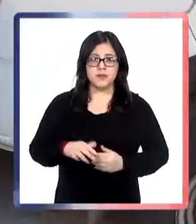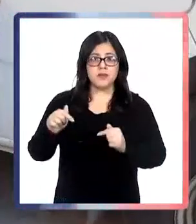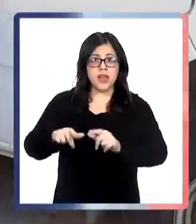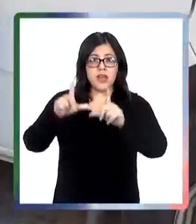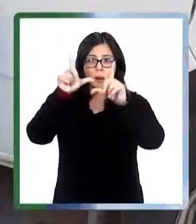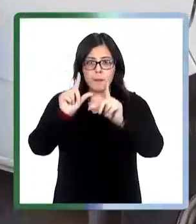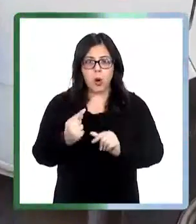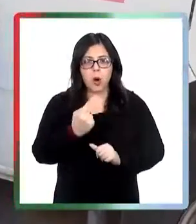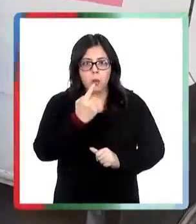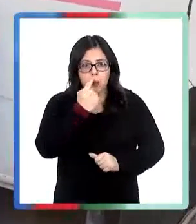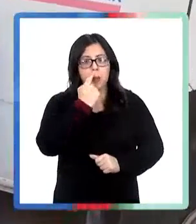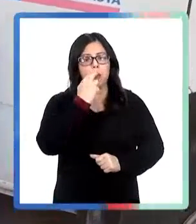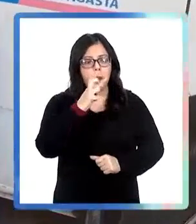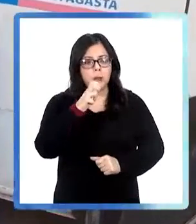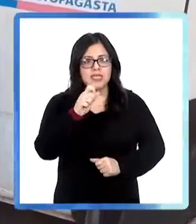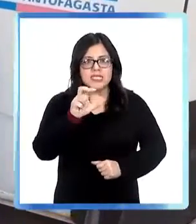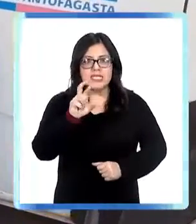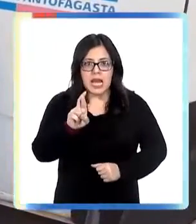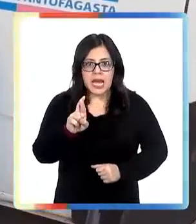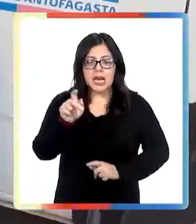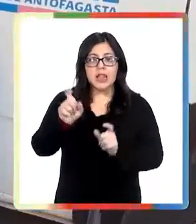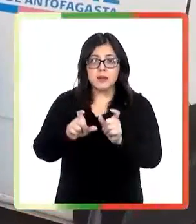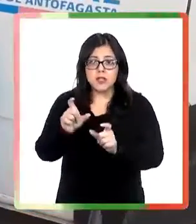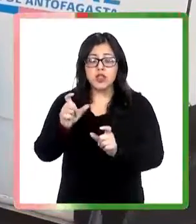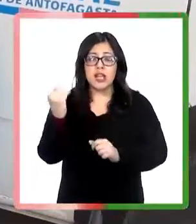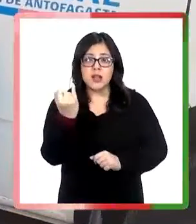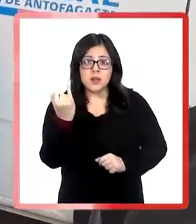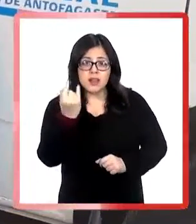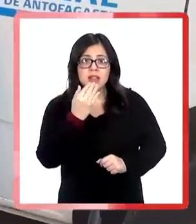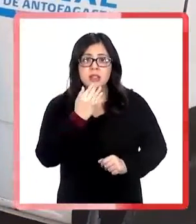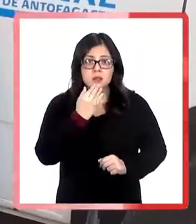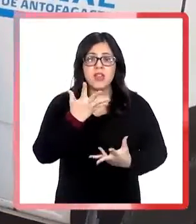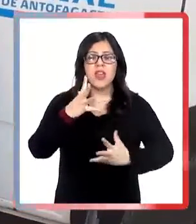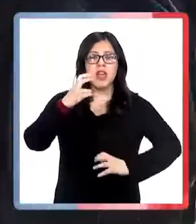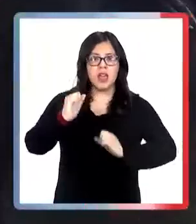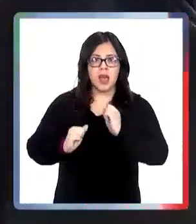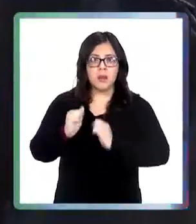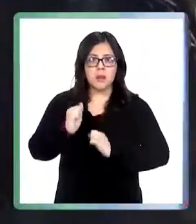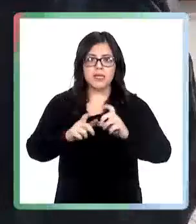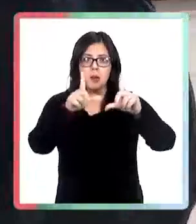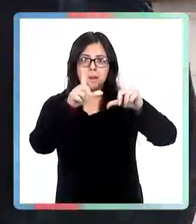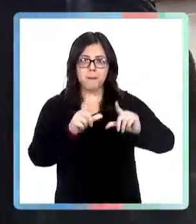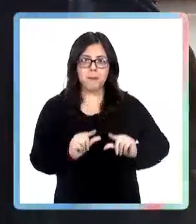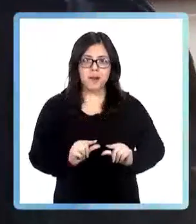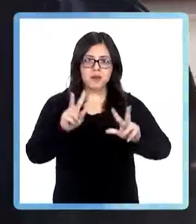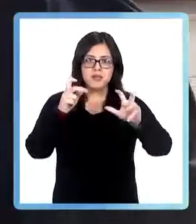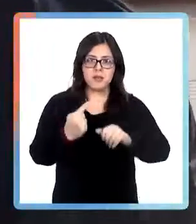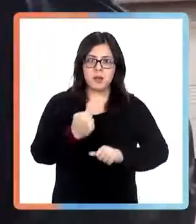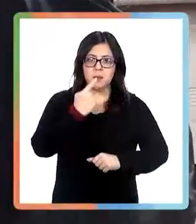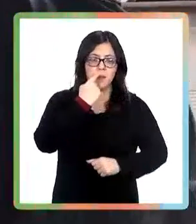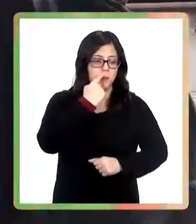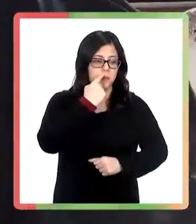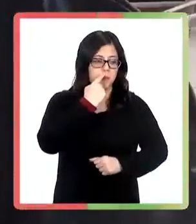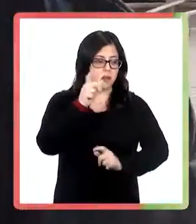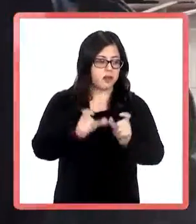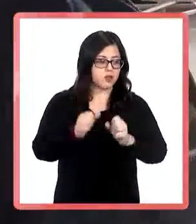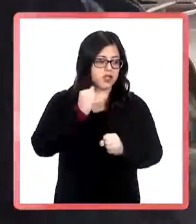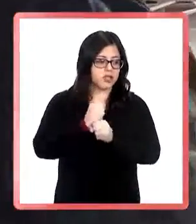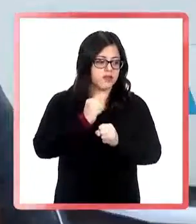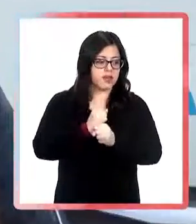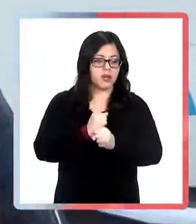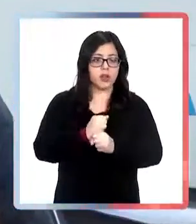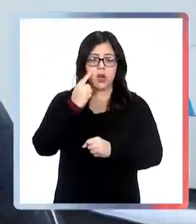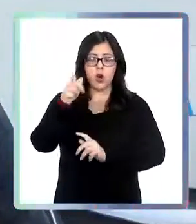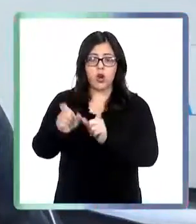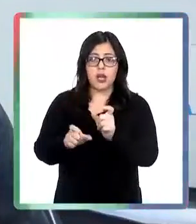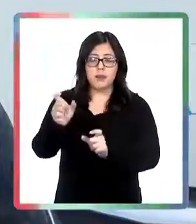bajo testeo, tanto de las personas particulares como de las empresas, que han bajado un poco el testear a sus trabajadores.